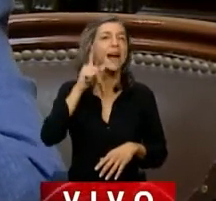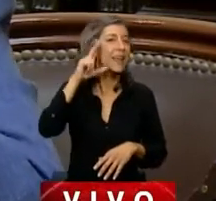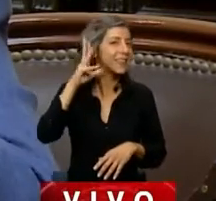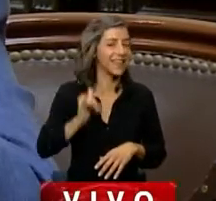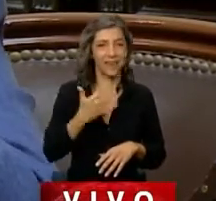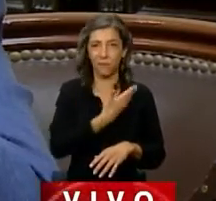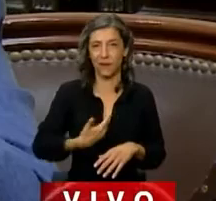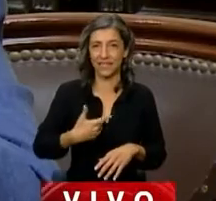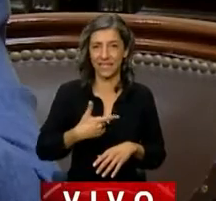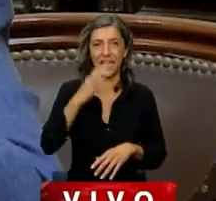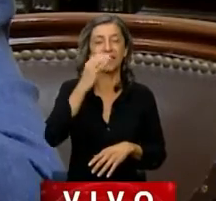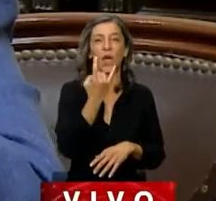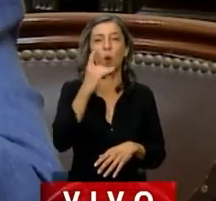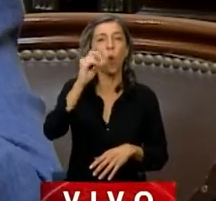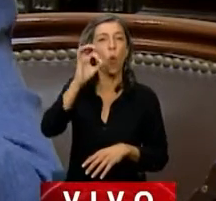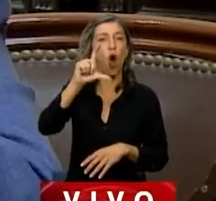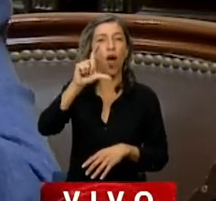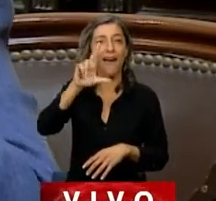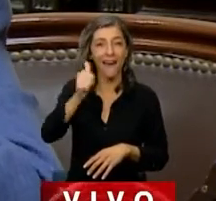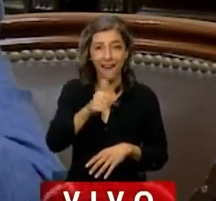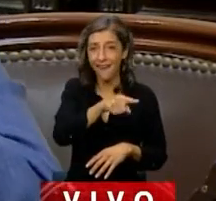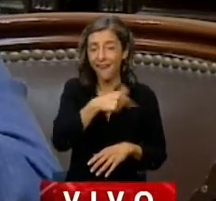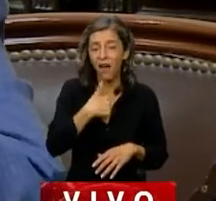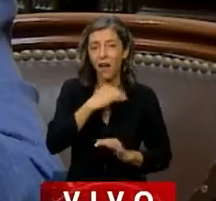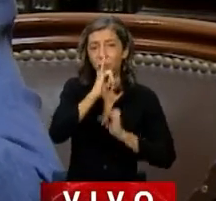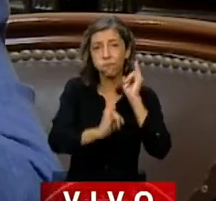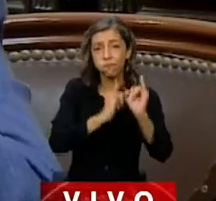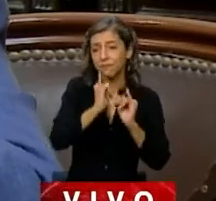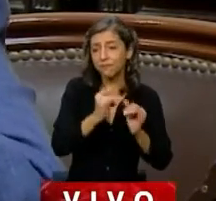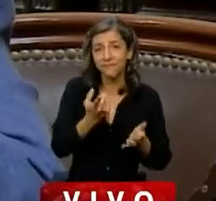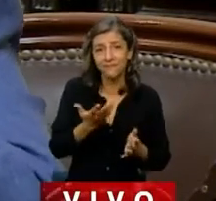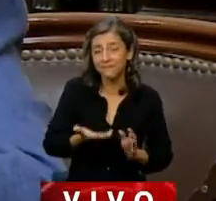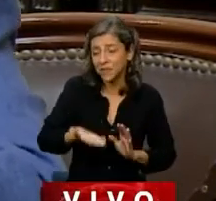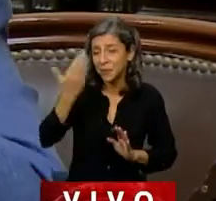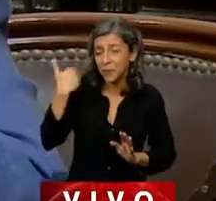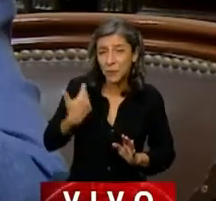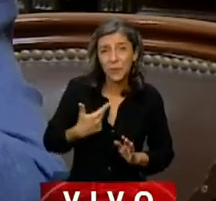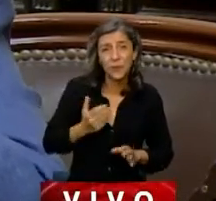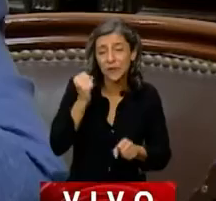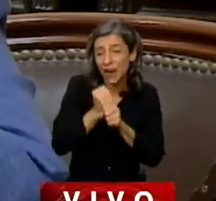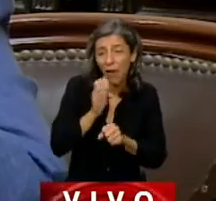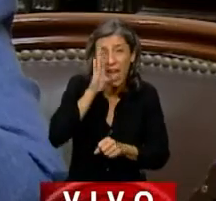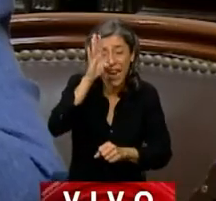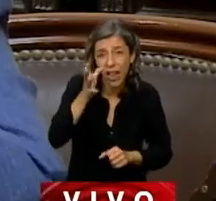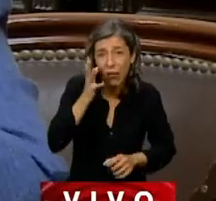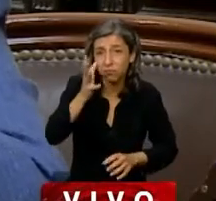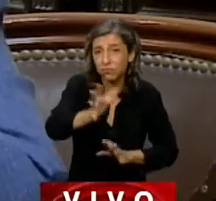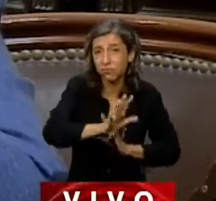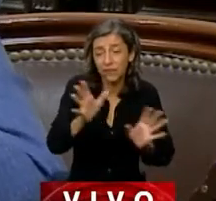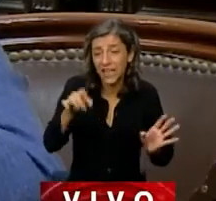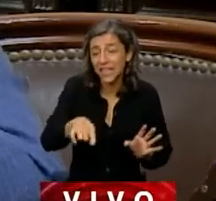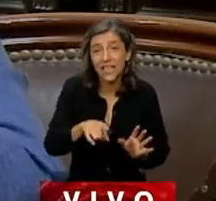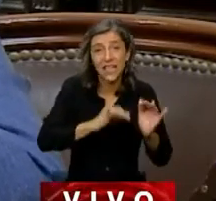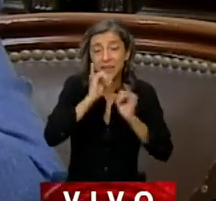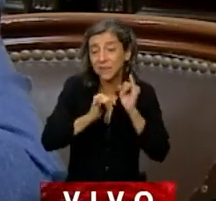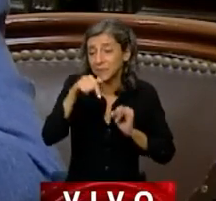llevar, después de dos o tres generaciones de trabajadores informales, tenemos la inmensa problemática de que hoy hay una